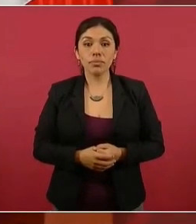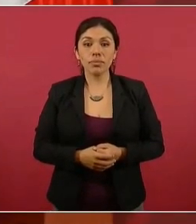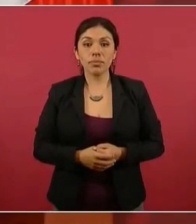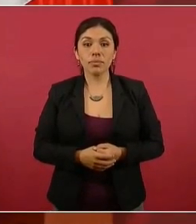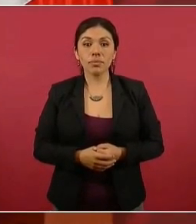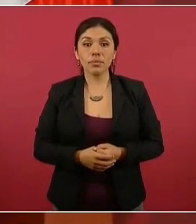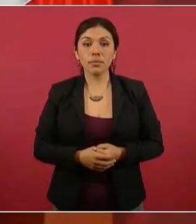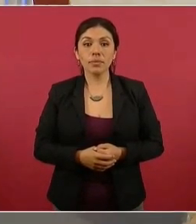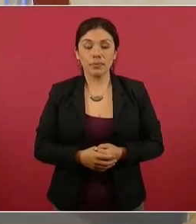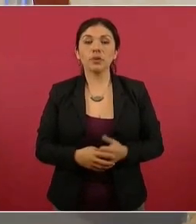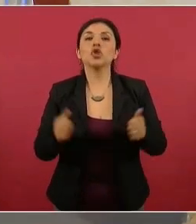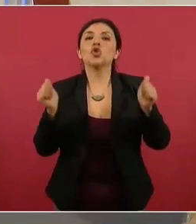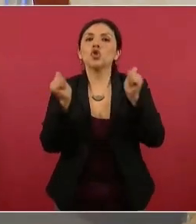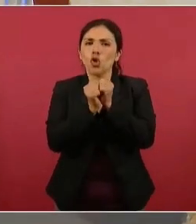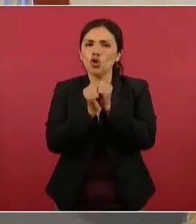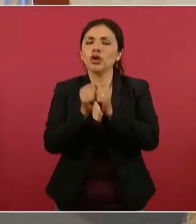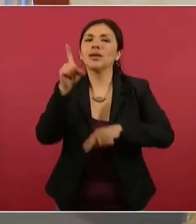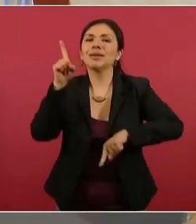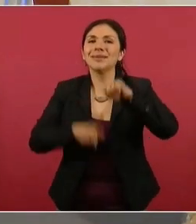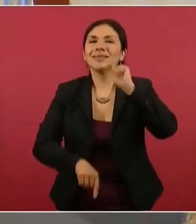Es decir, ya quitando inflación.